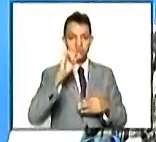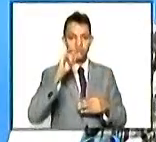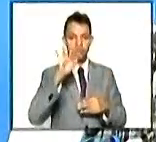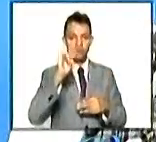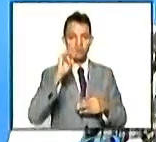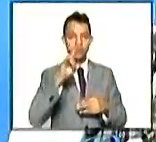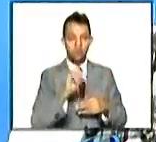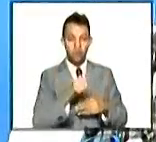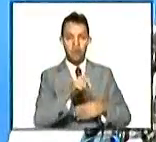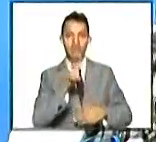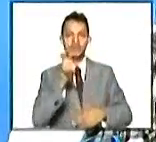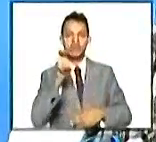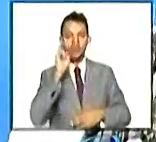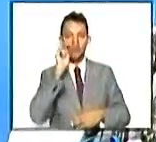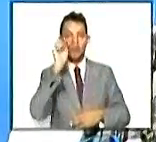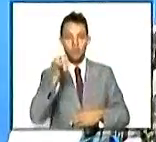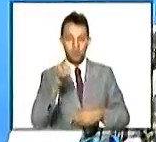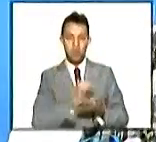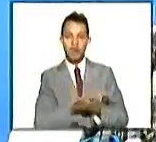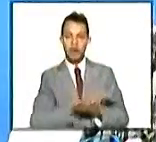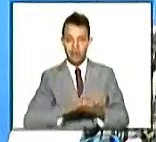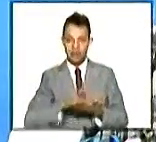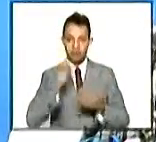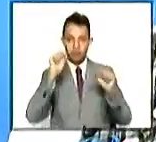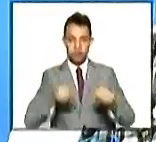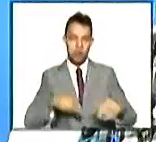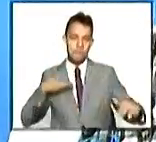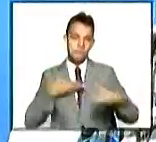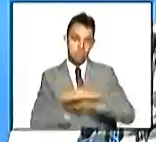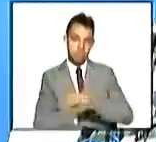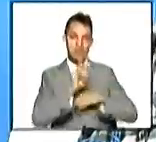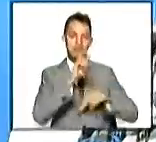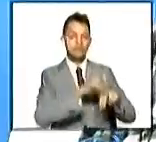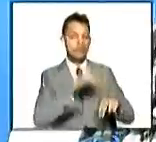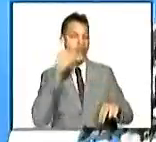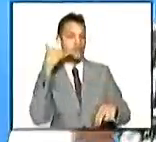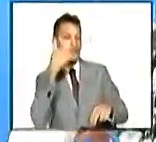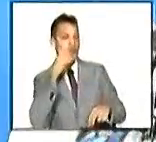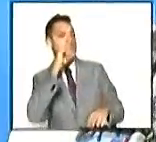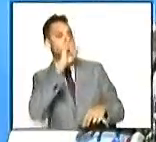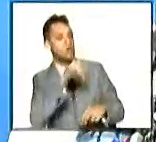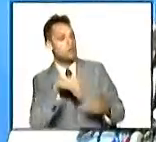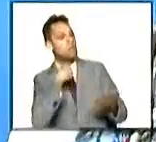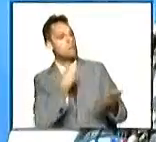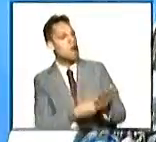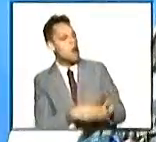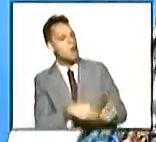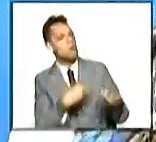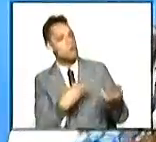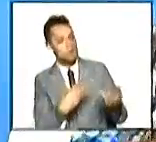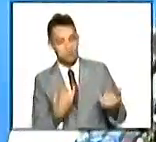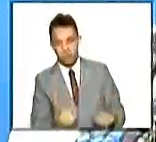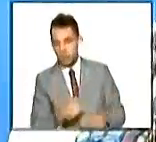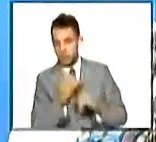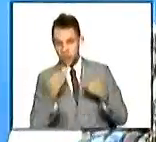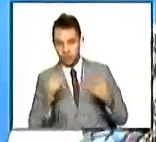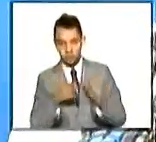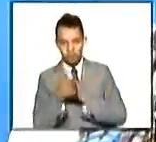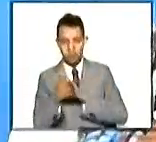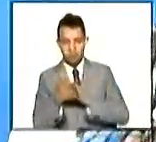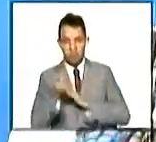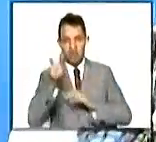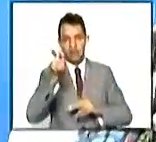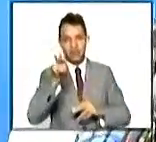sábado 7 de junio con entrada completamente gratis, porque pues me ha llamado mucha gente también a que suministremos esta información. Ya nos estamos acercando a la